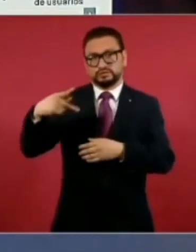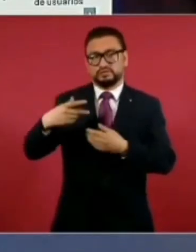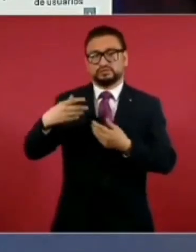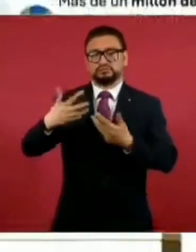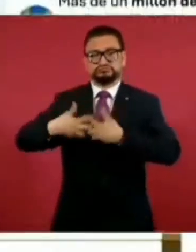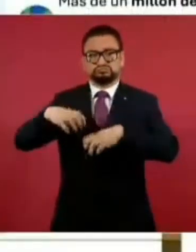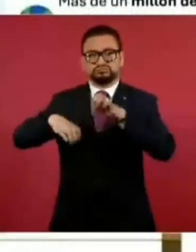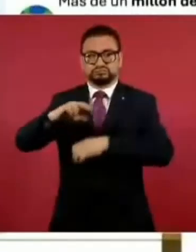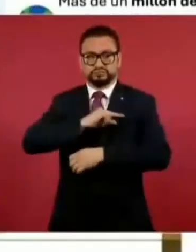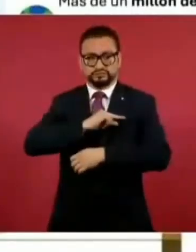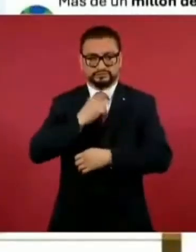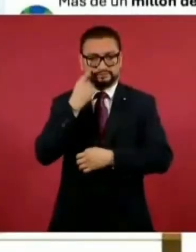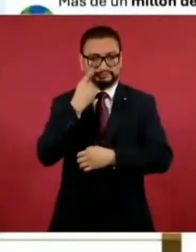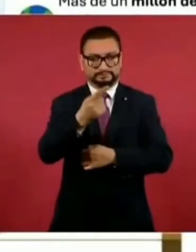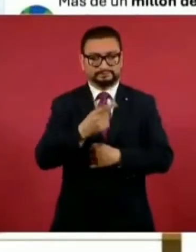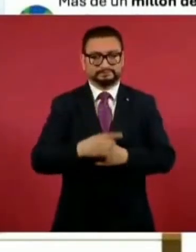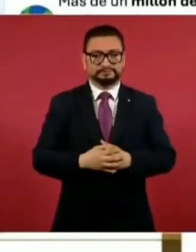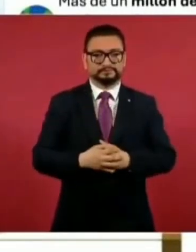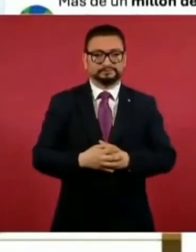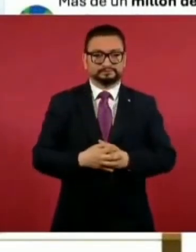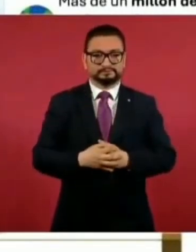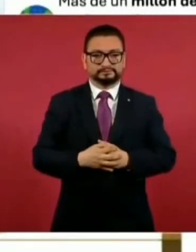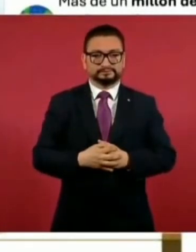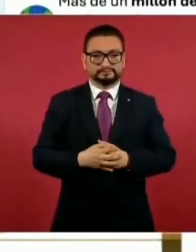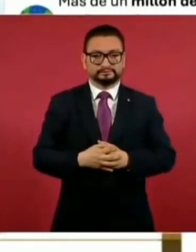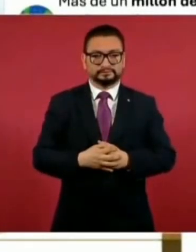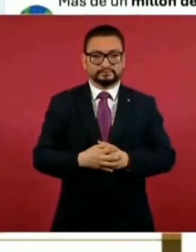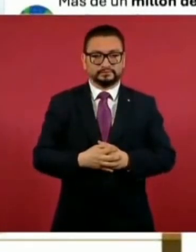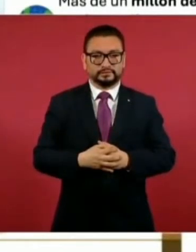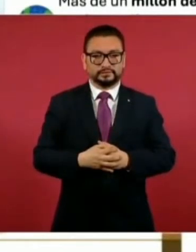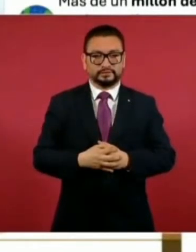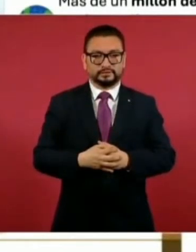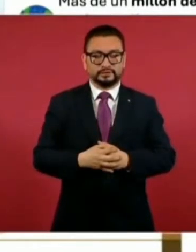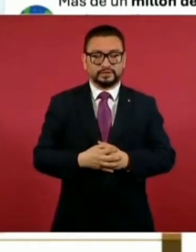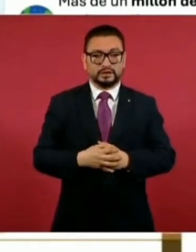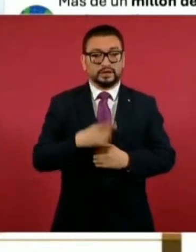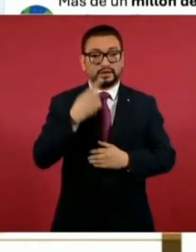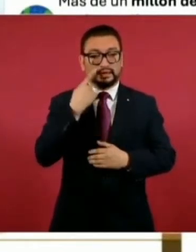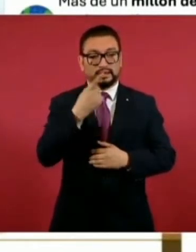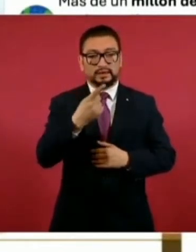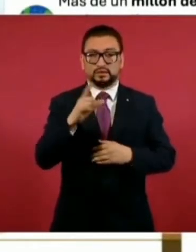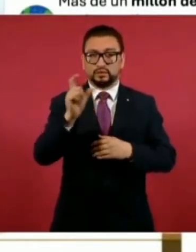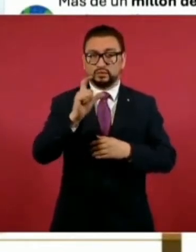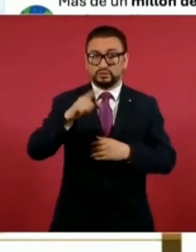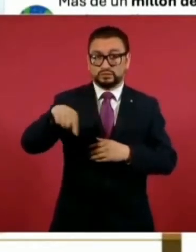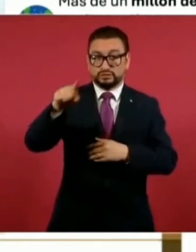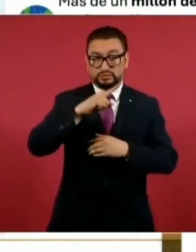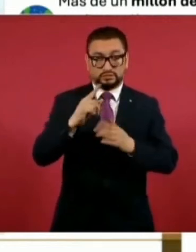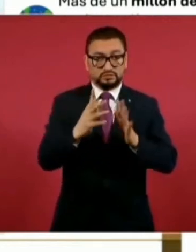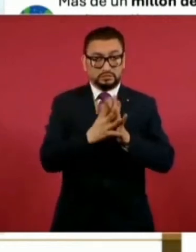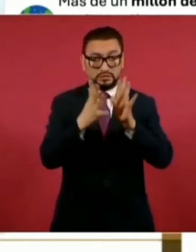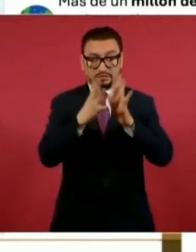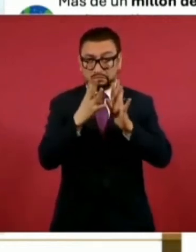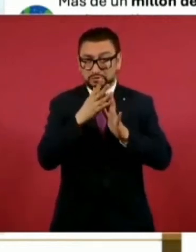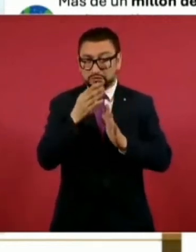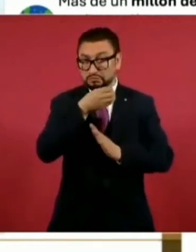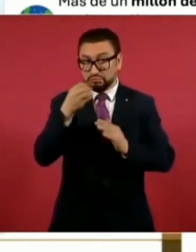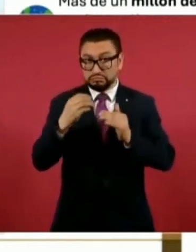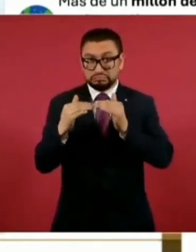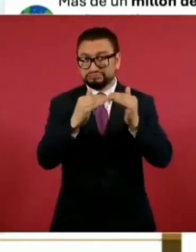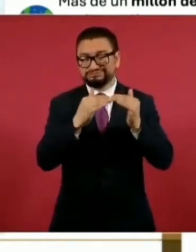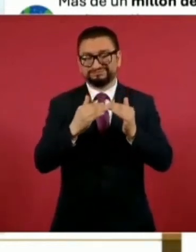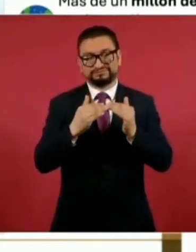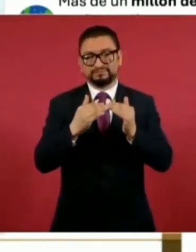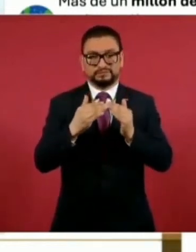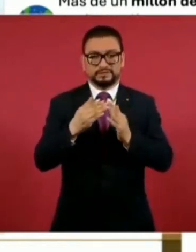privados. Pero hemos visto que en su participación, es decir, en su despacho, en su utilización, no es homogénea. En